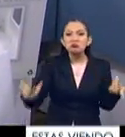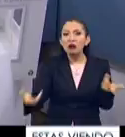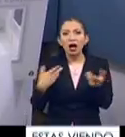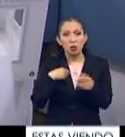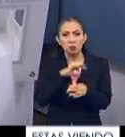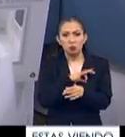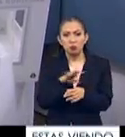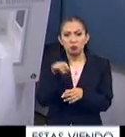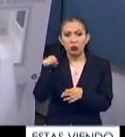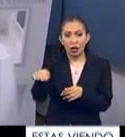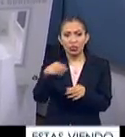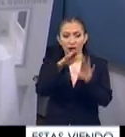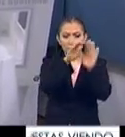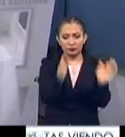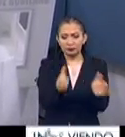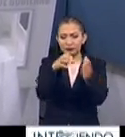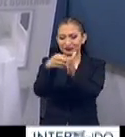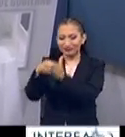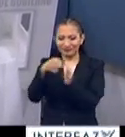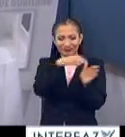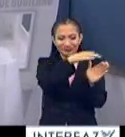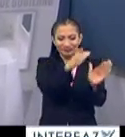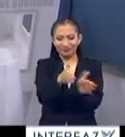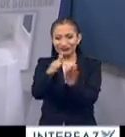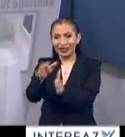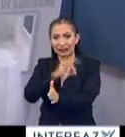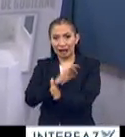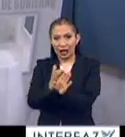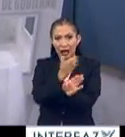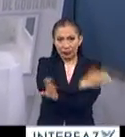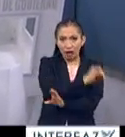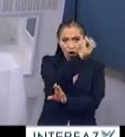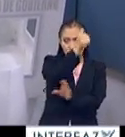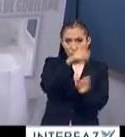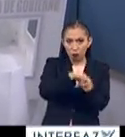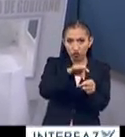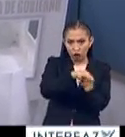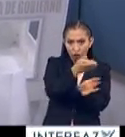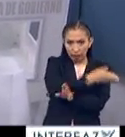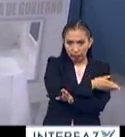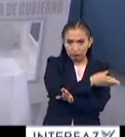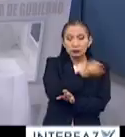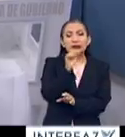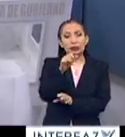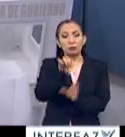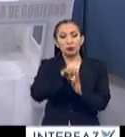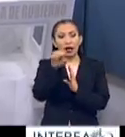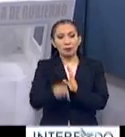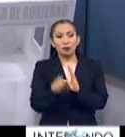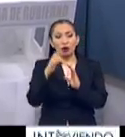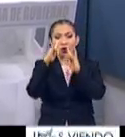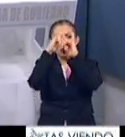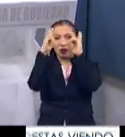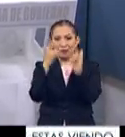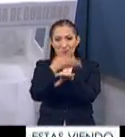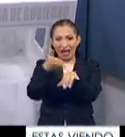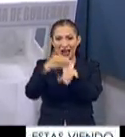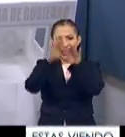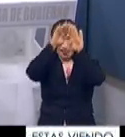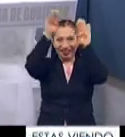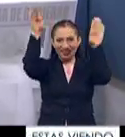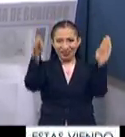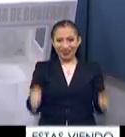en alguna casilla, estas urnas que pueden estar en alguna casilla, ya estuvieron en otras elecciones? Ya estuvieron, por ejemplo, es el caso de la casilla urna blanca,